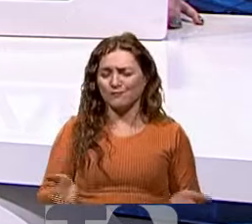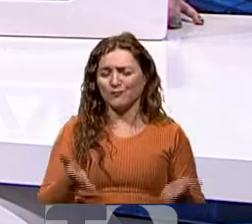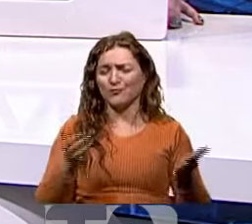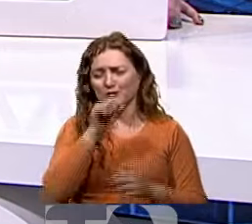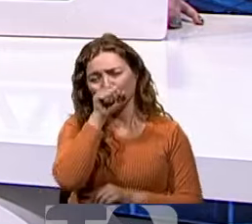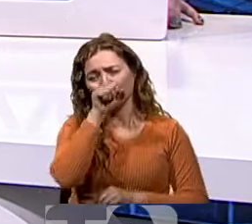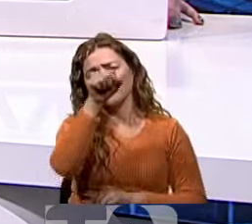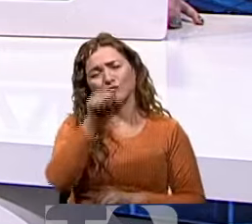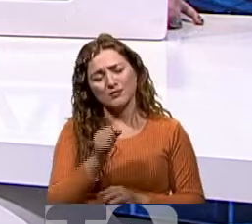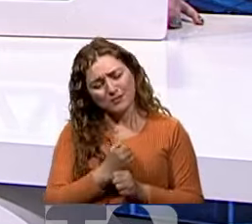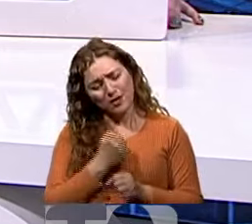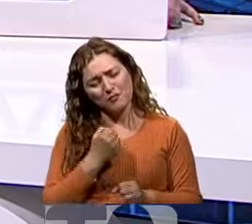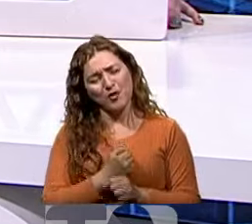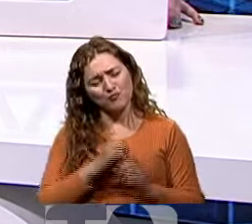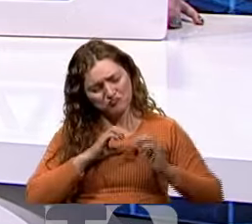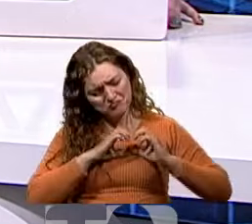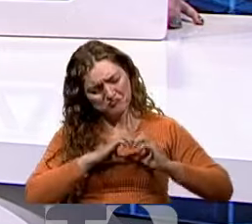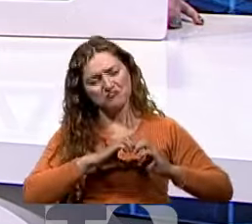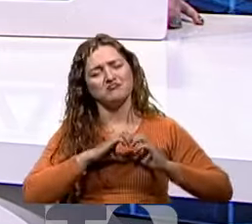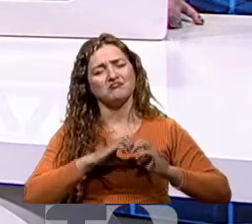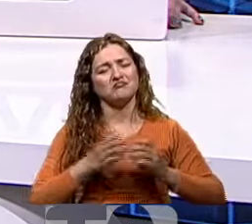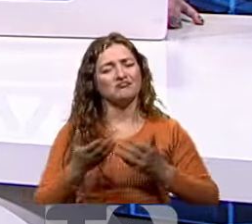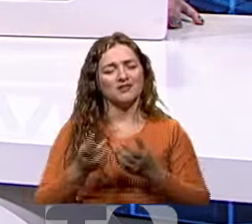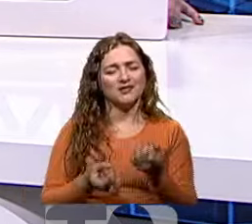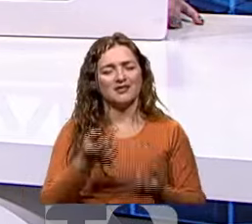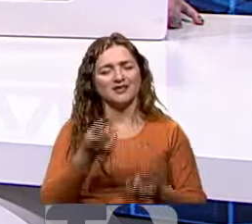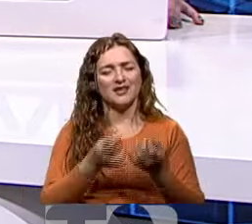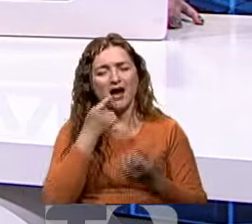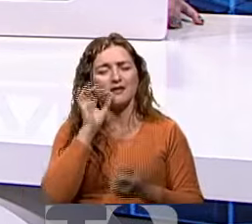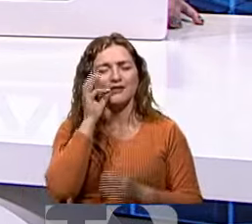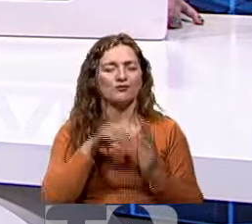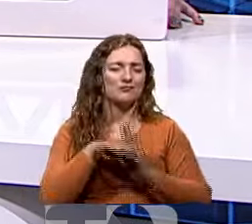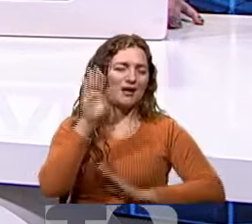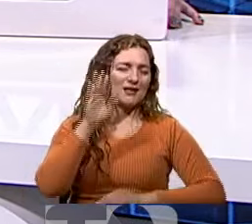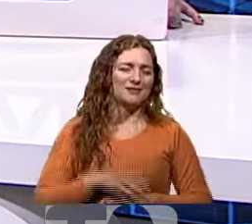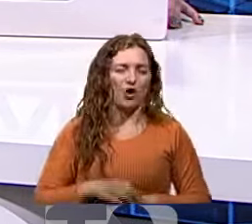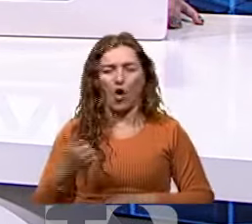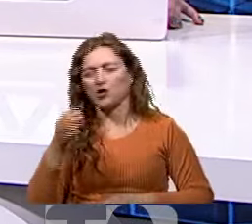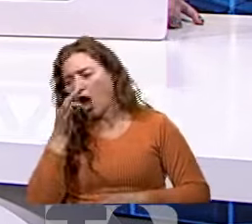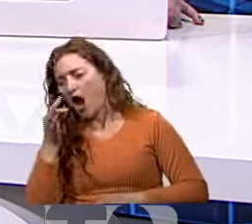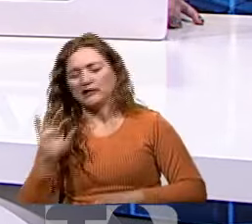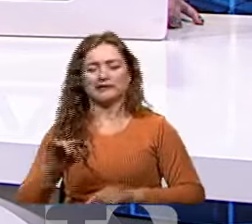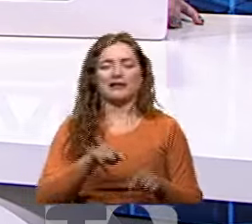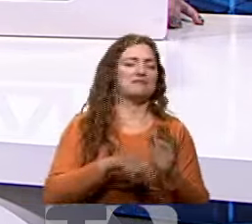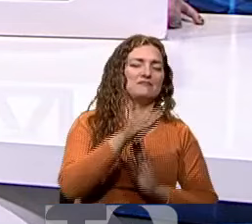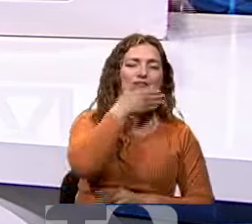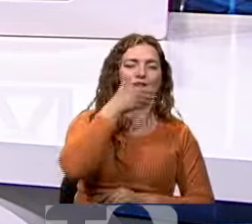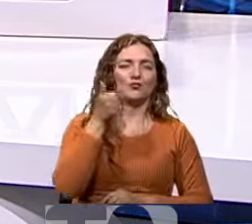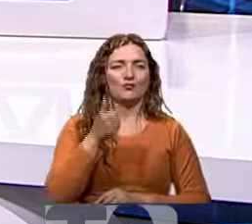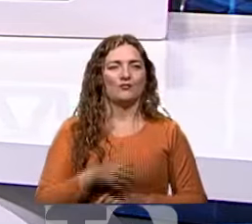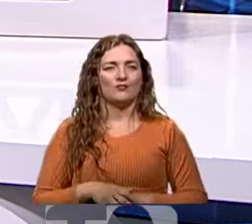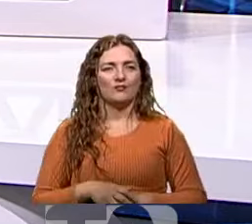de pasión por lo que hace, poniéndole corazón. Ese canguil debe saber más rico que cualquiera que haya probado. Y me encanta que está